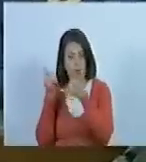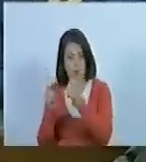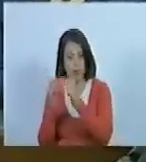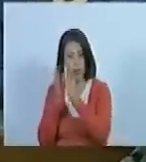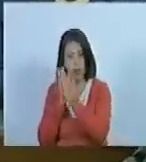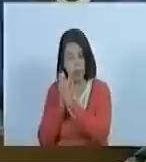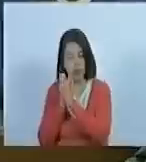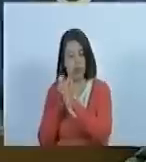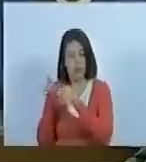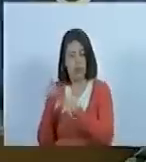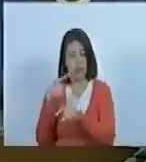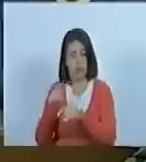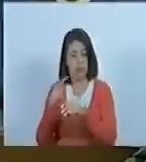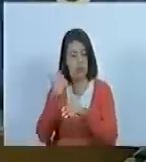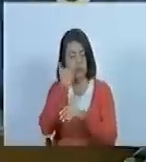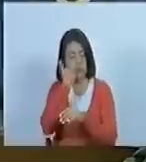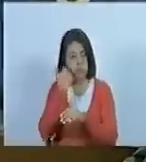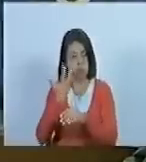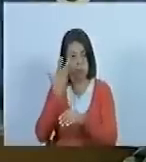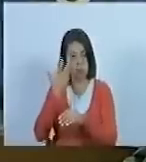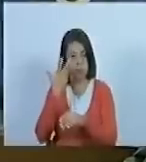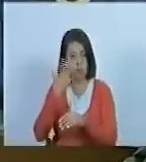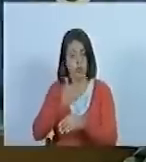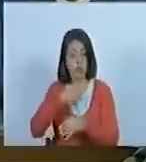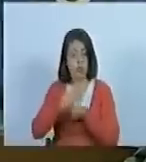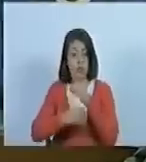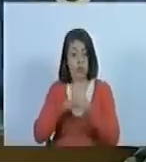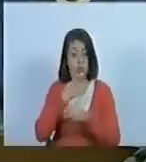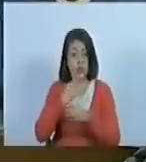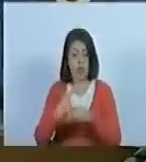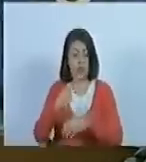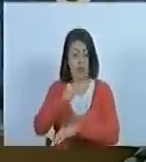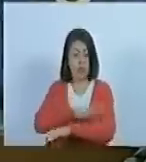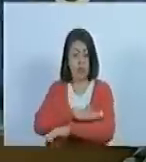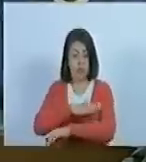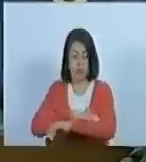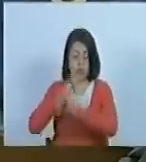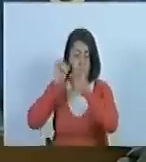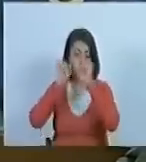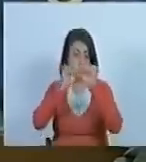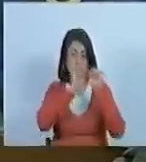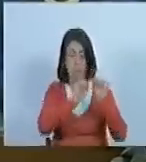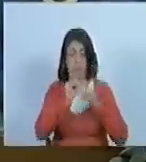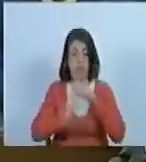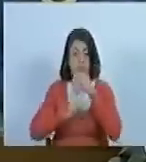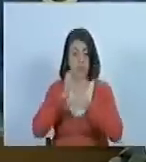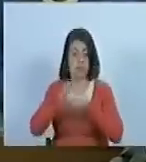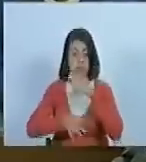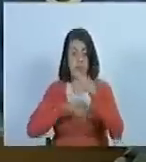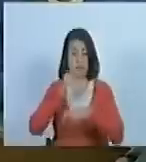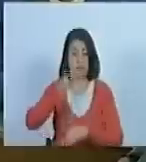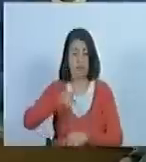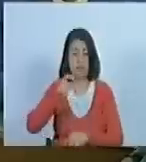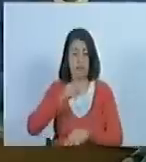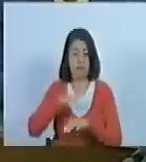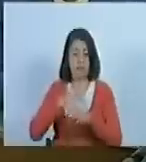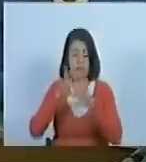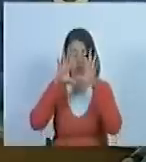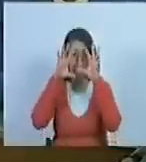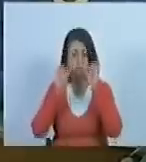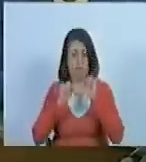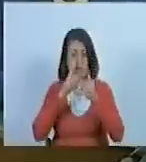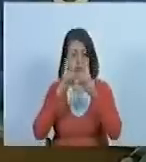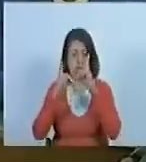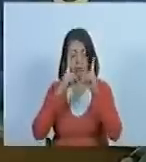oportuna de su hijo que tenía fiebre. Nosotros tenemos que rechazar esa conducta porque venimos hablando precisamente de la necesidad del entendimiento,